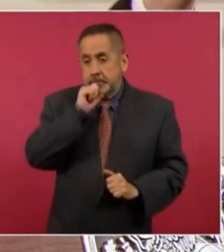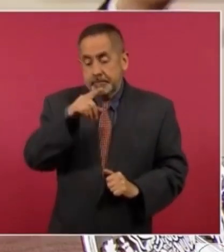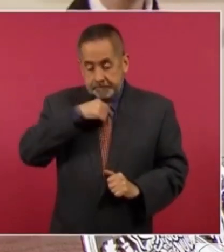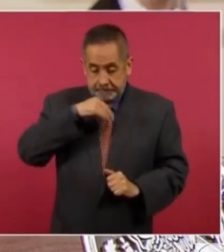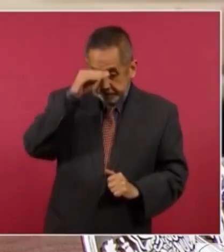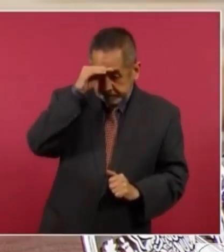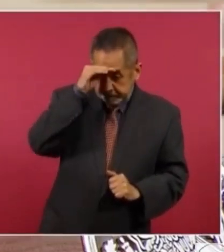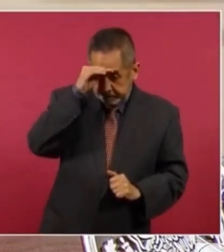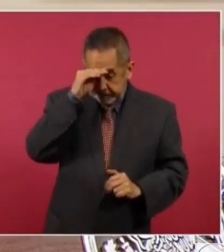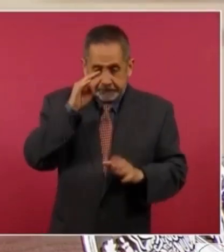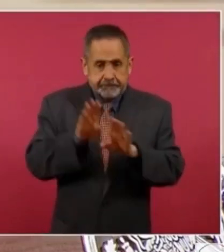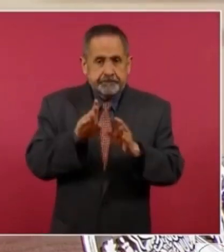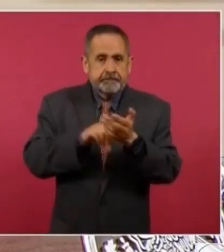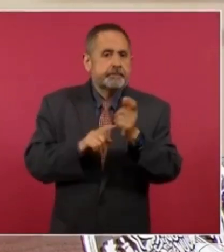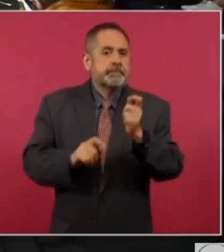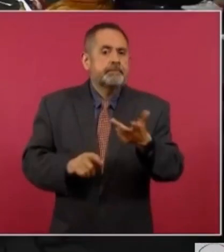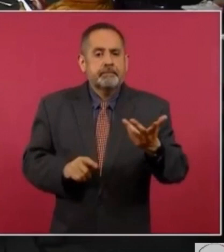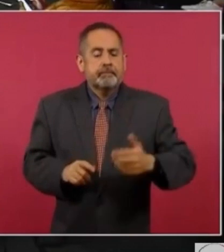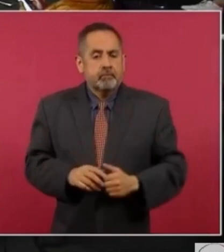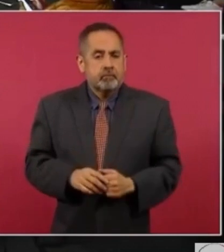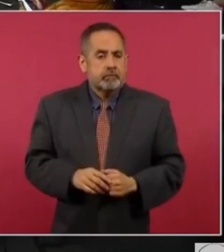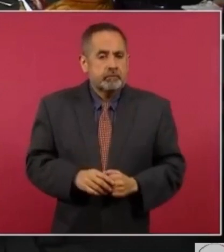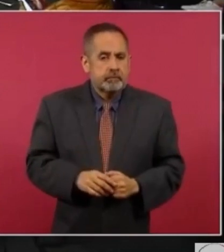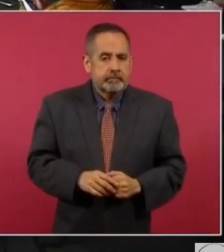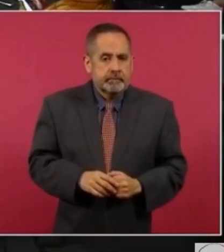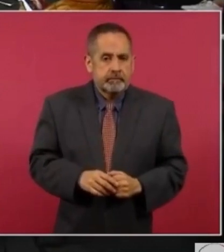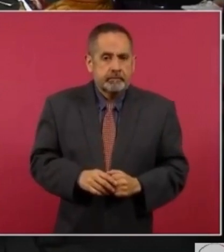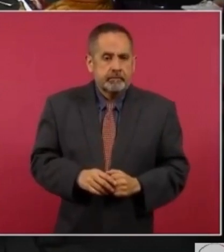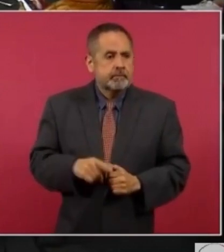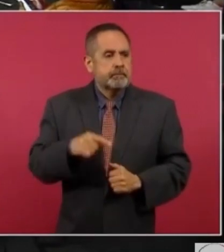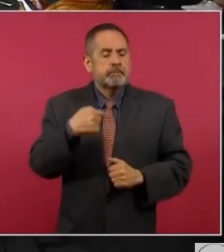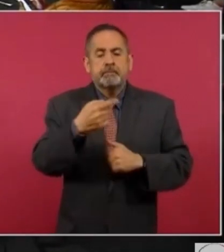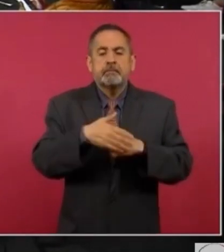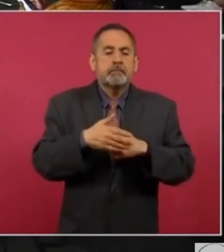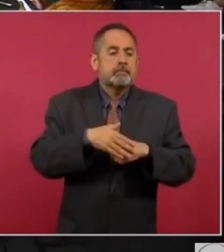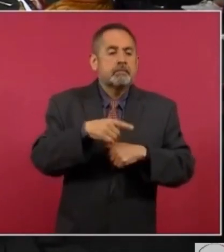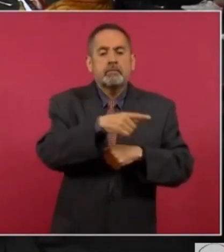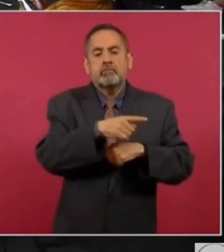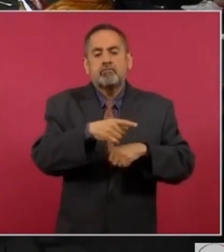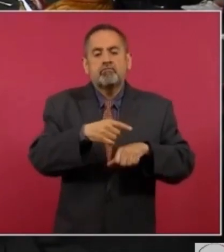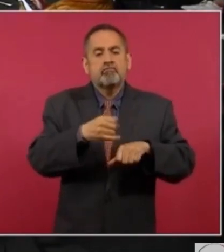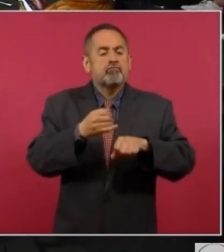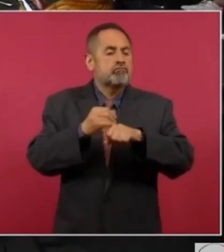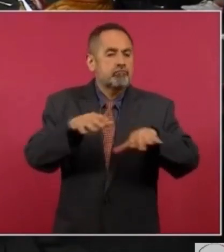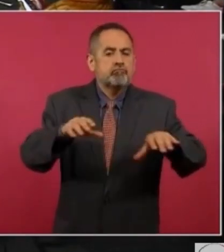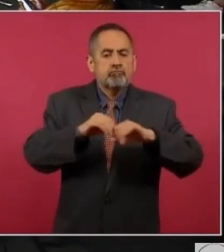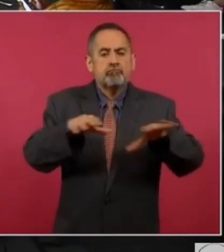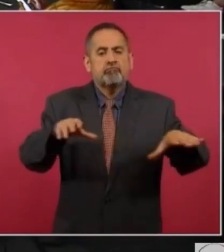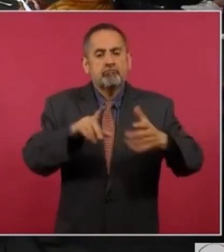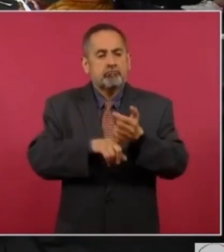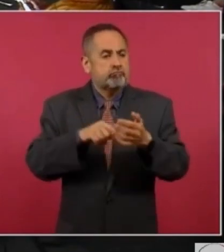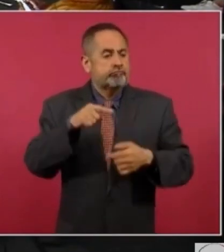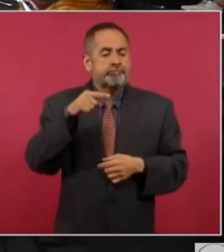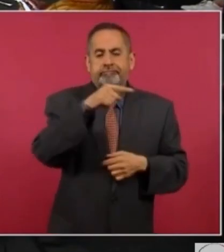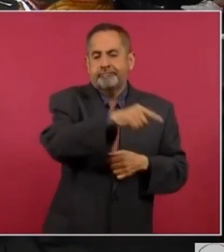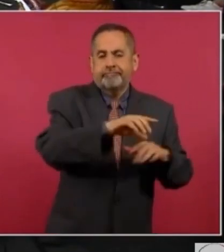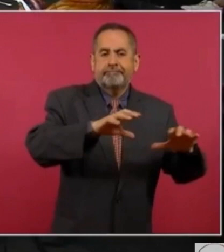qué van a informar los de las